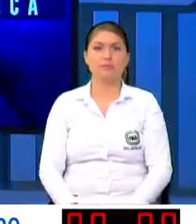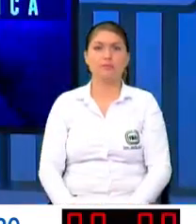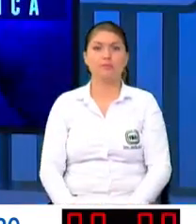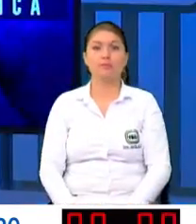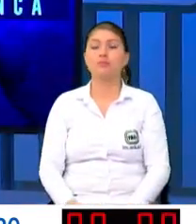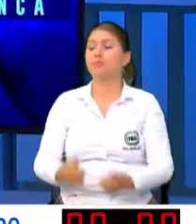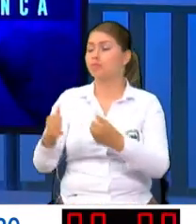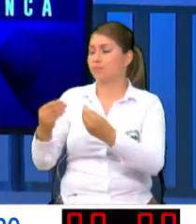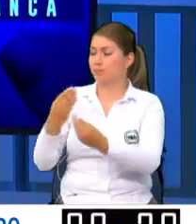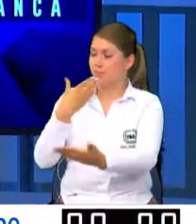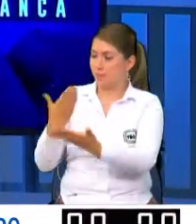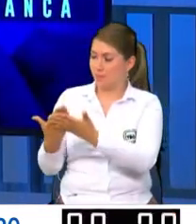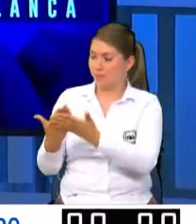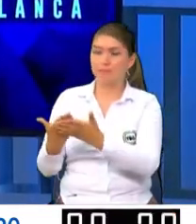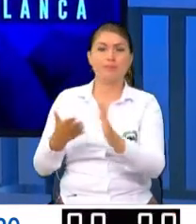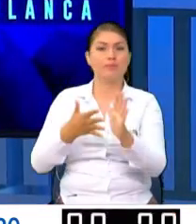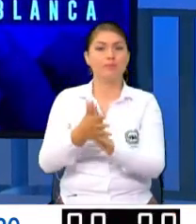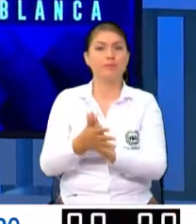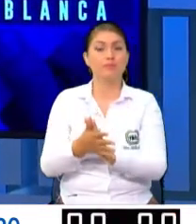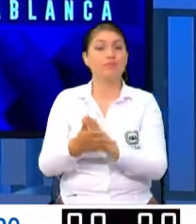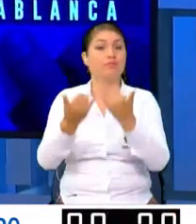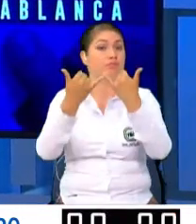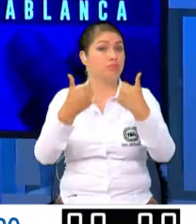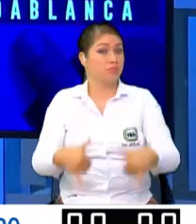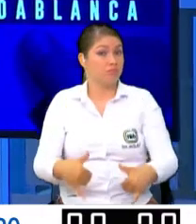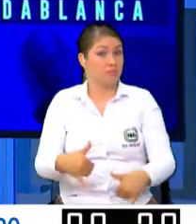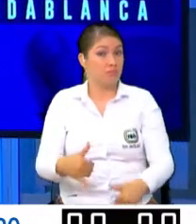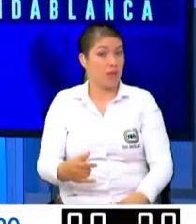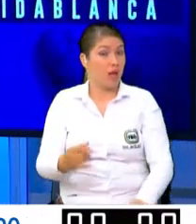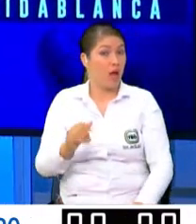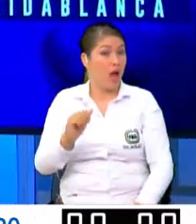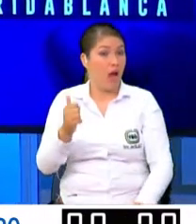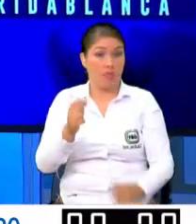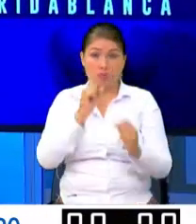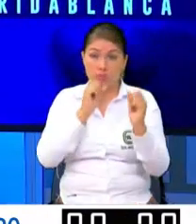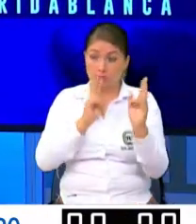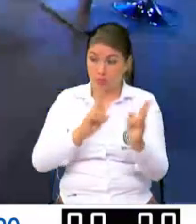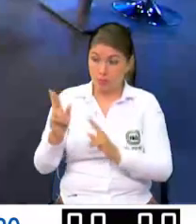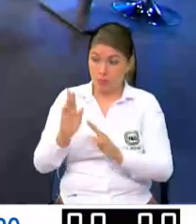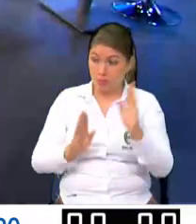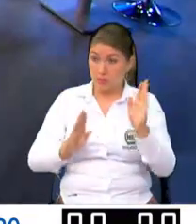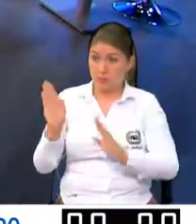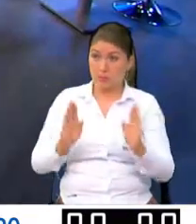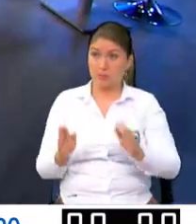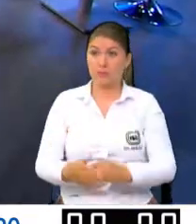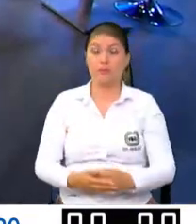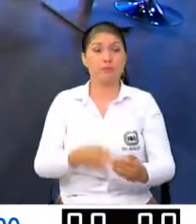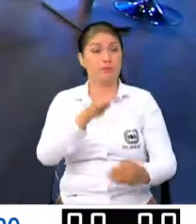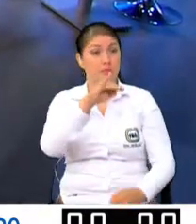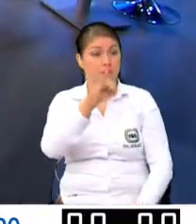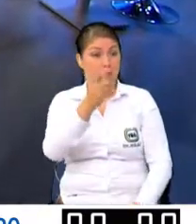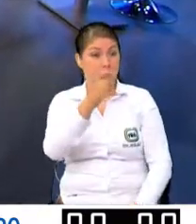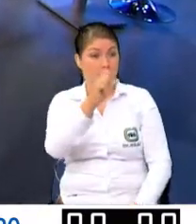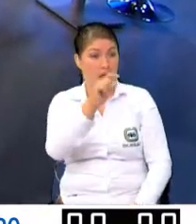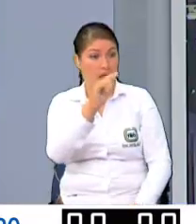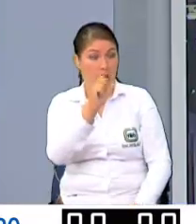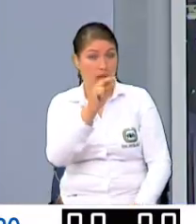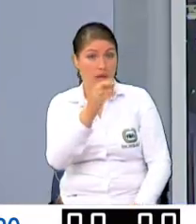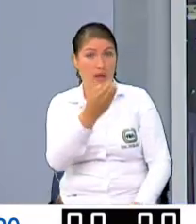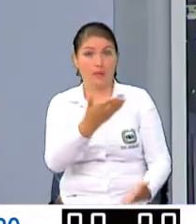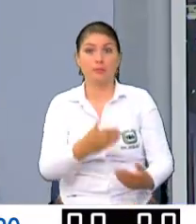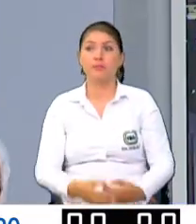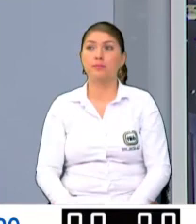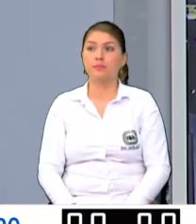muchas gracias por su intervención vamos a finalizar si tienen alguna respuesta en este momento a los candidatos miguelangel tiene la palabra